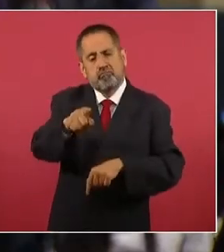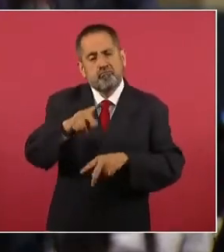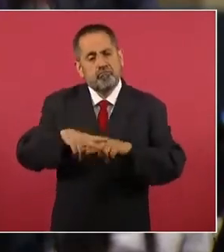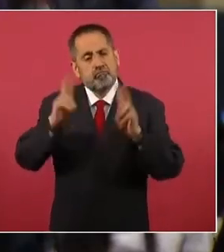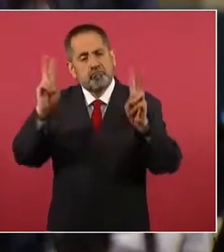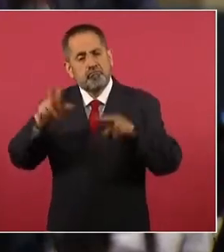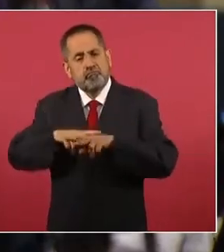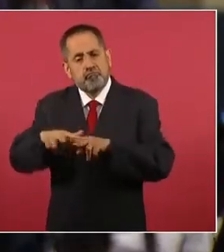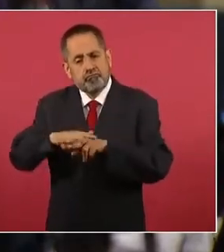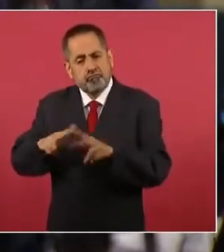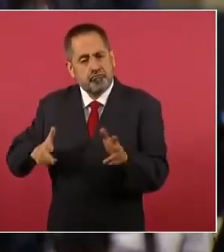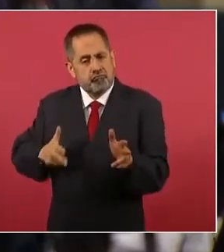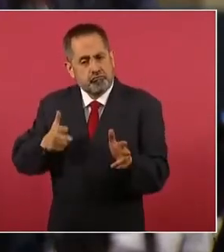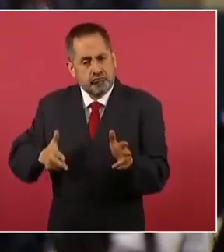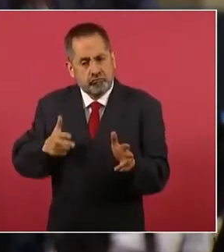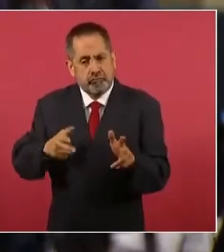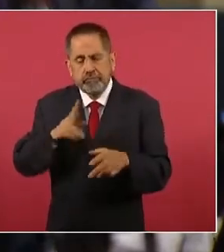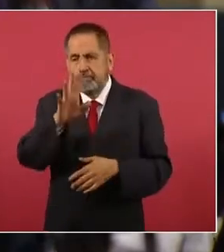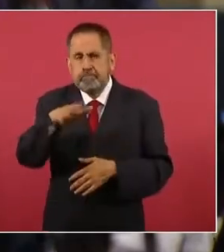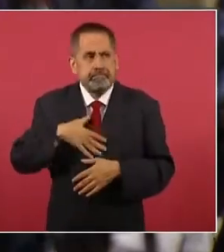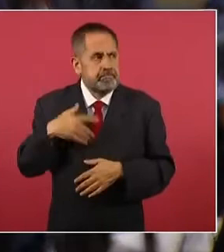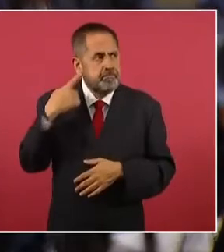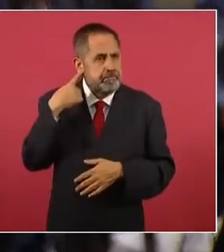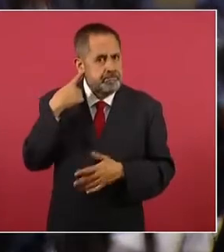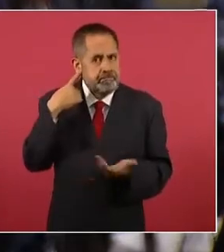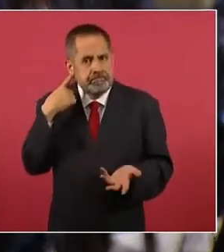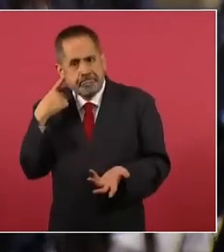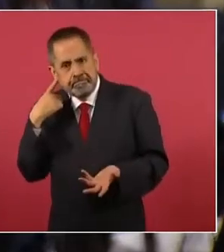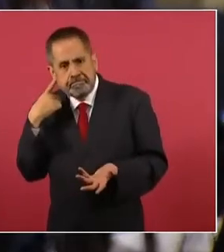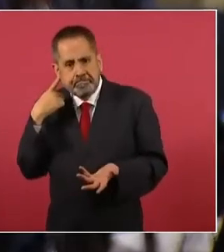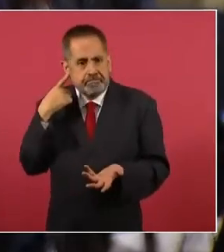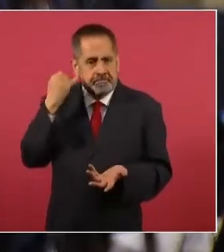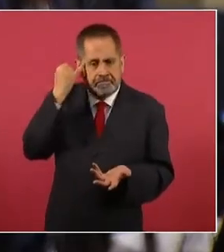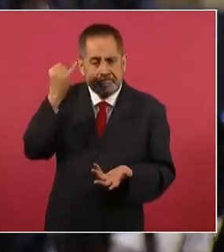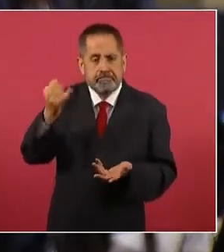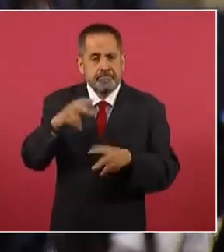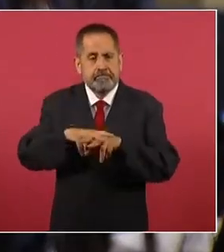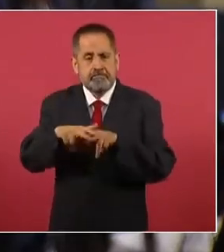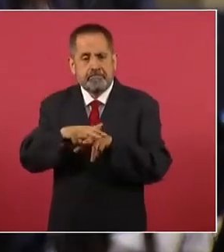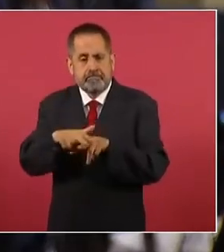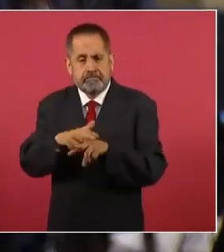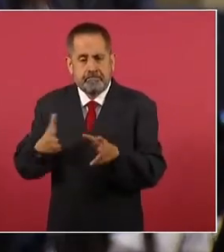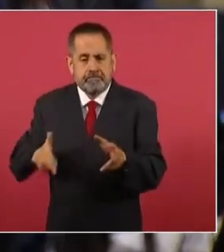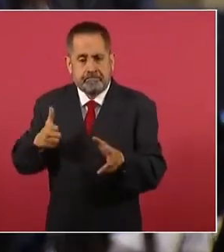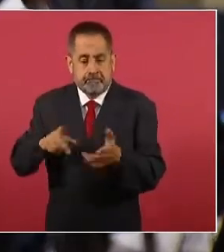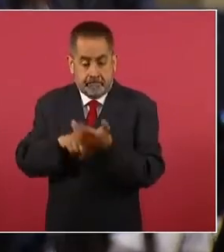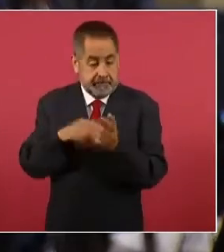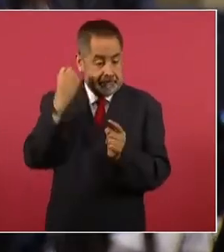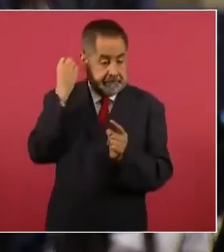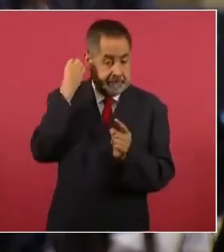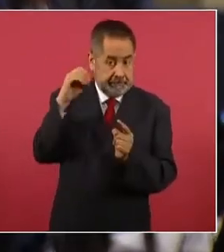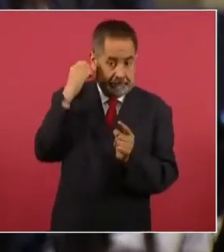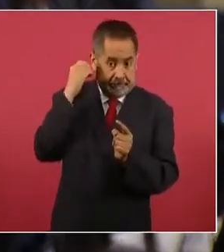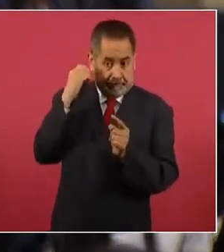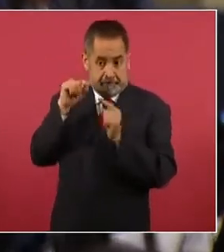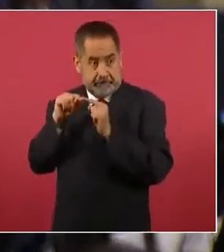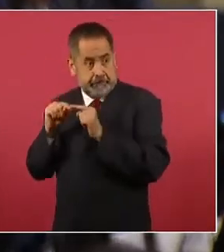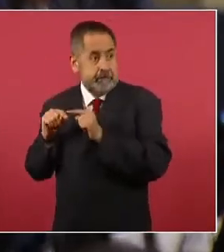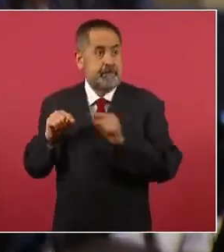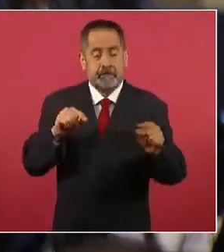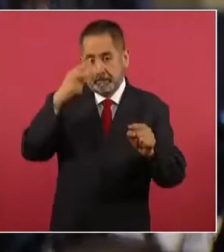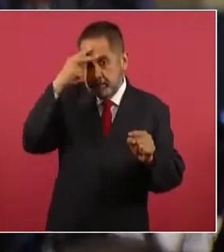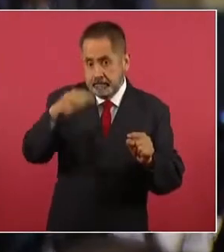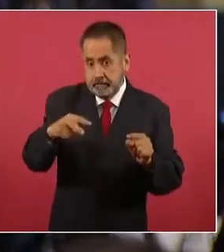ferrocarriles. Sin en cambio, no escuché ni tan siquiera en planteamiento el tema del ferrocarril Oaxaca-México, cuando menos